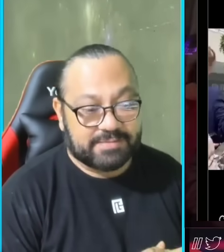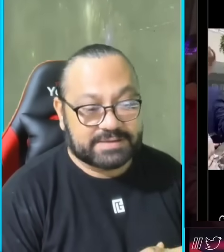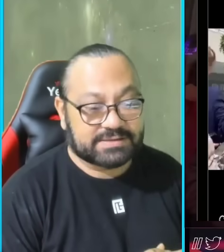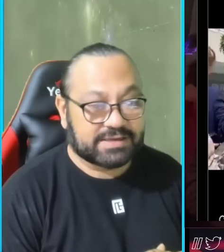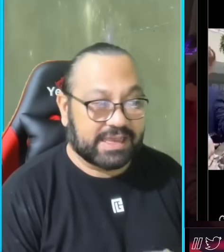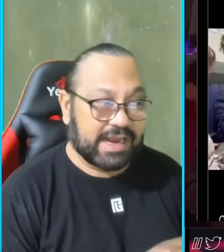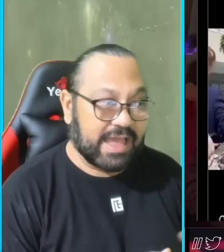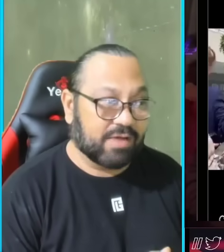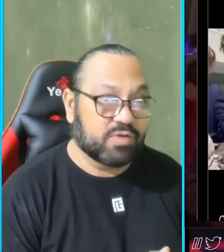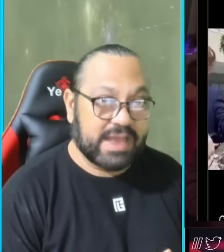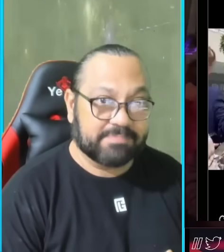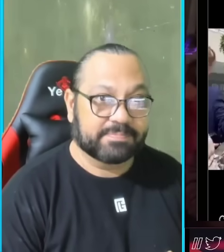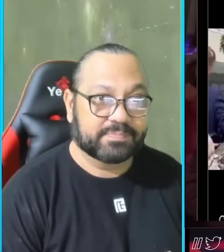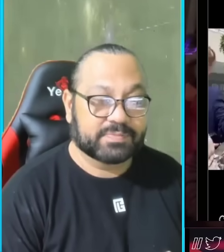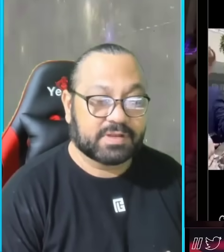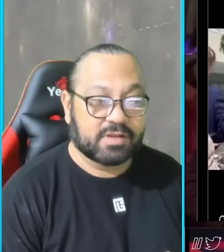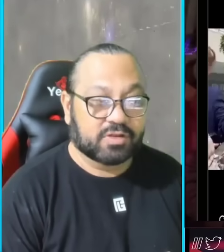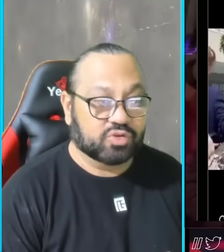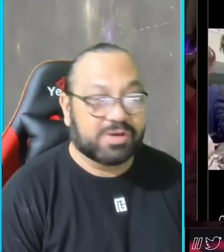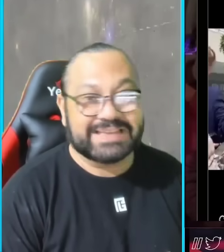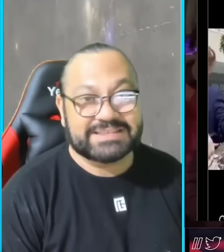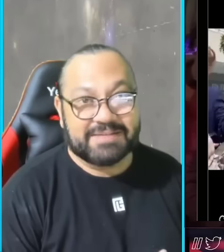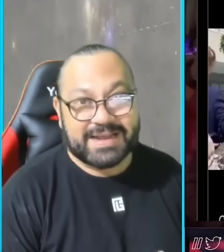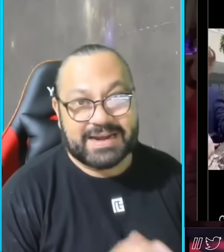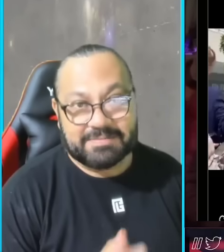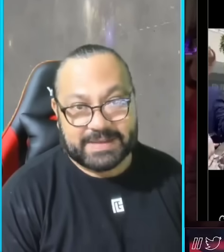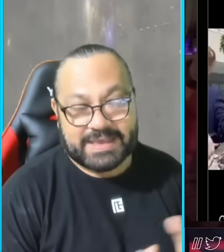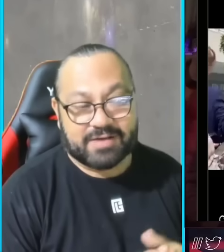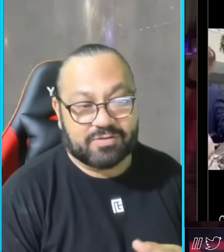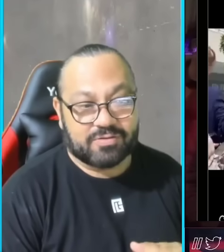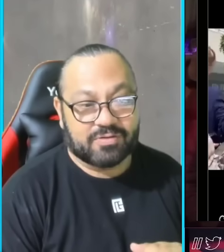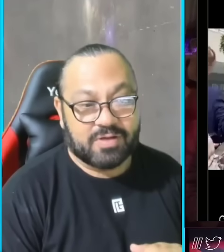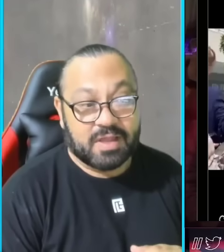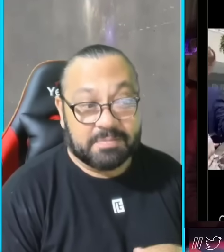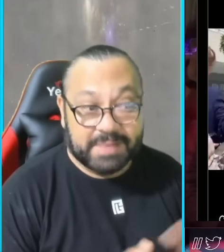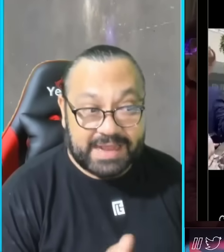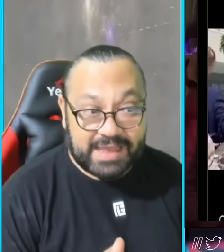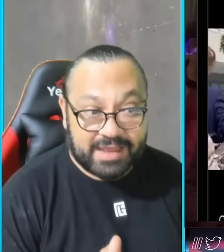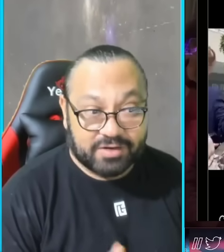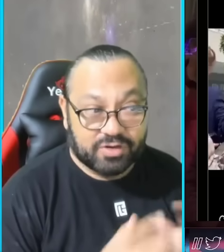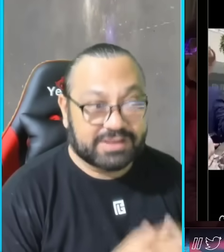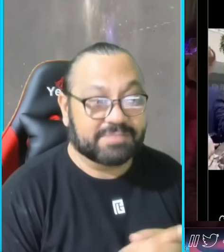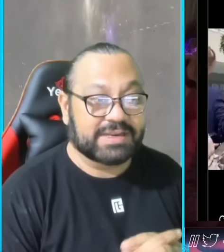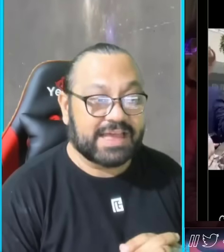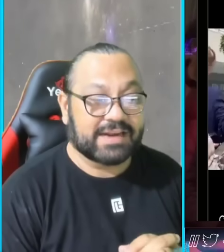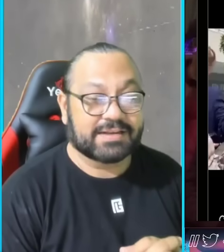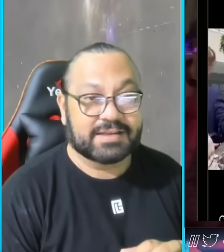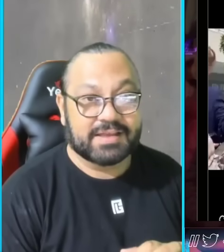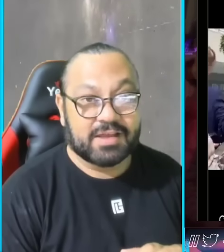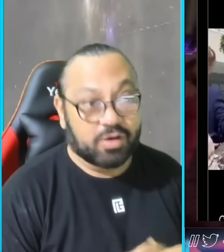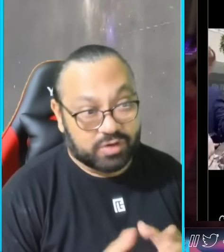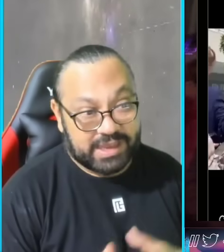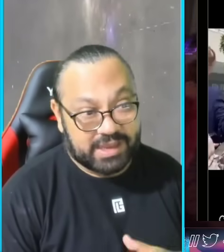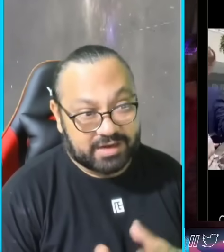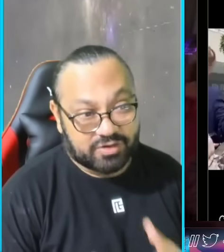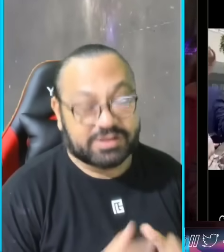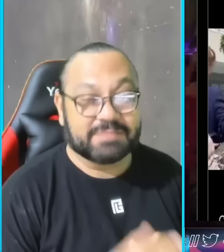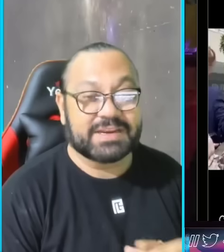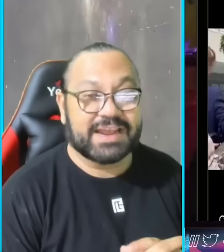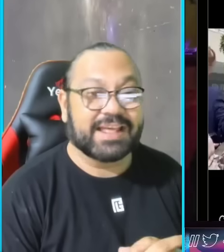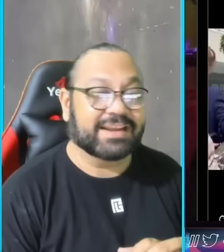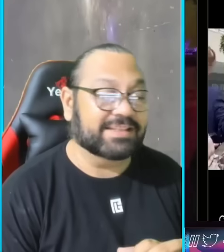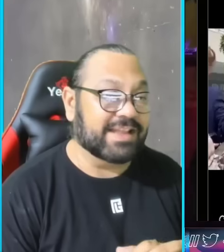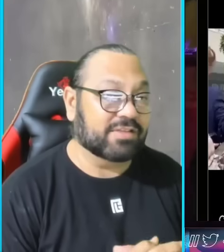Xóchitl Gálvez que la UNAM tuvo que salvarle el pellejo para no terminar o que